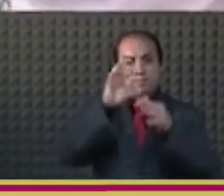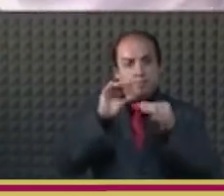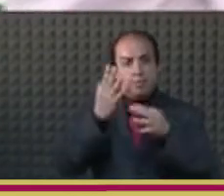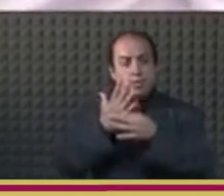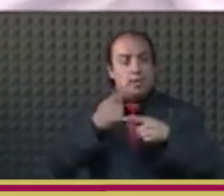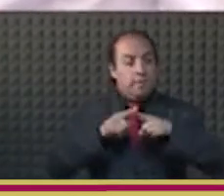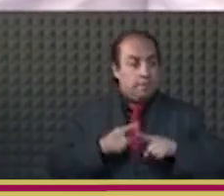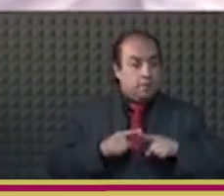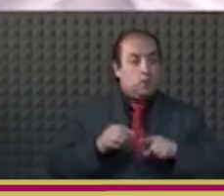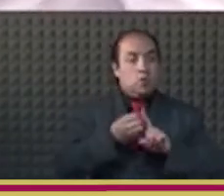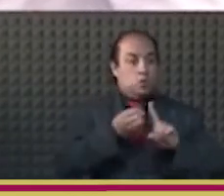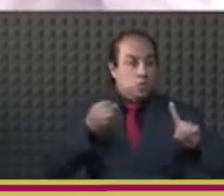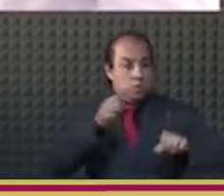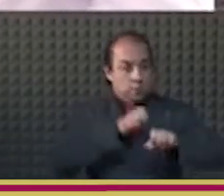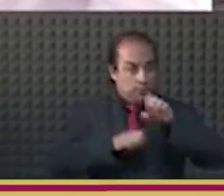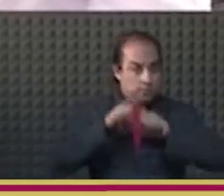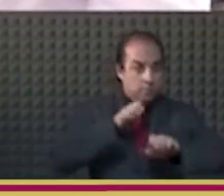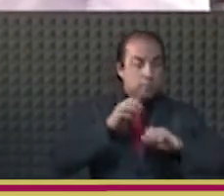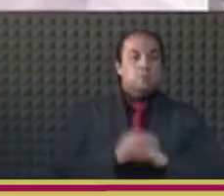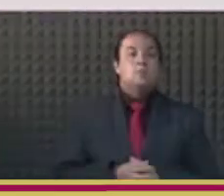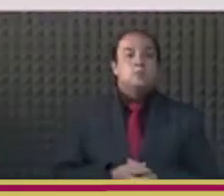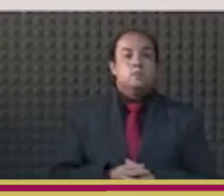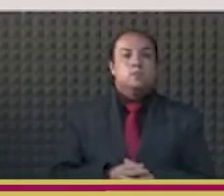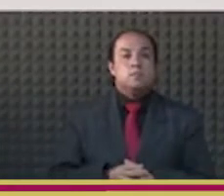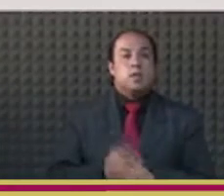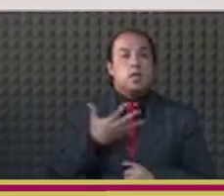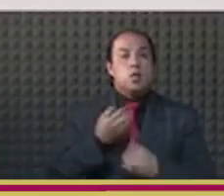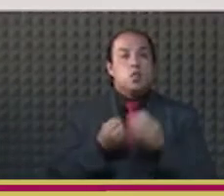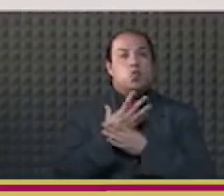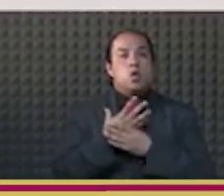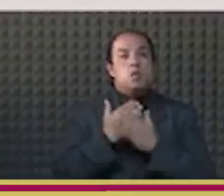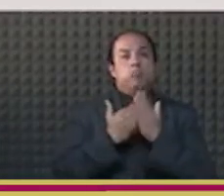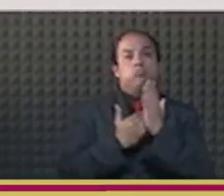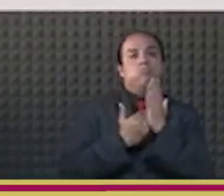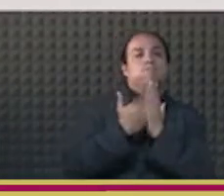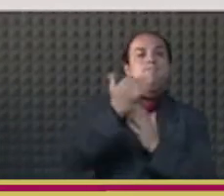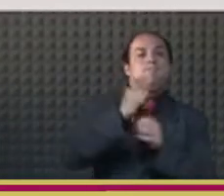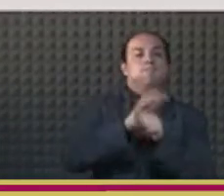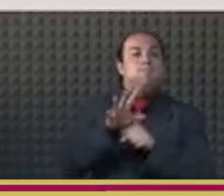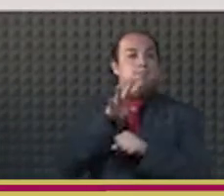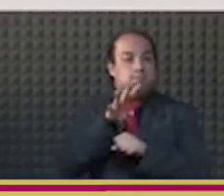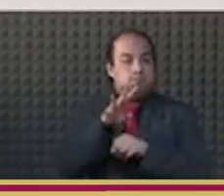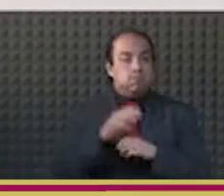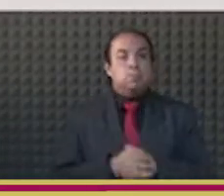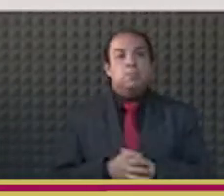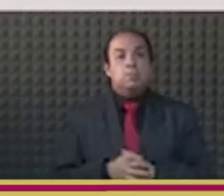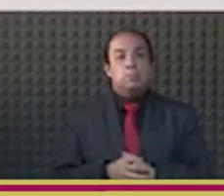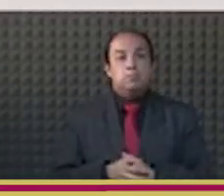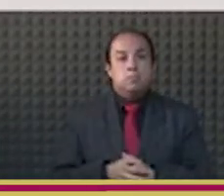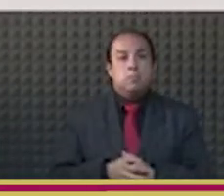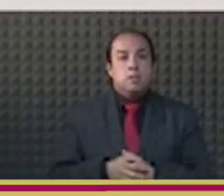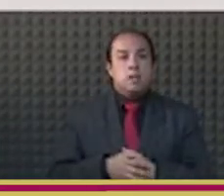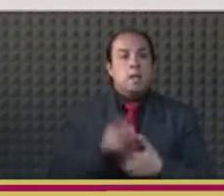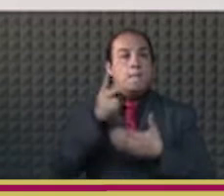diversas organizaciones empresariales, que frente a la nueva oleada del COVID-19, la estrategia